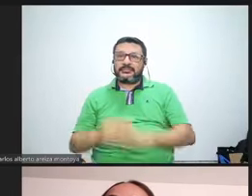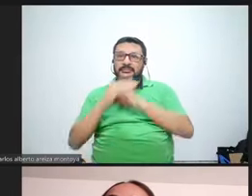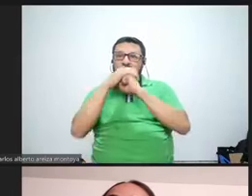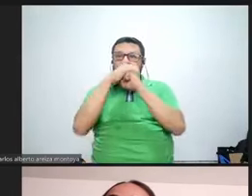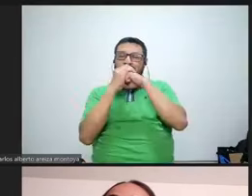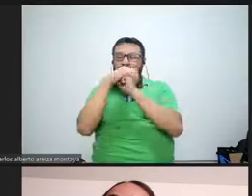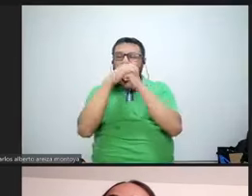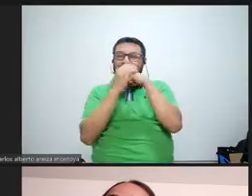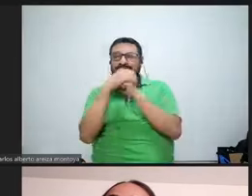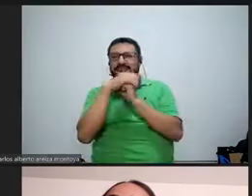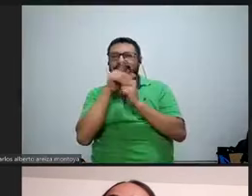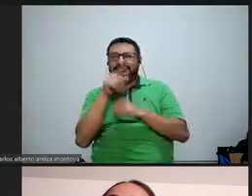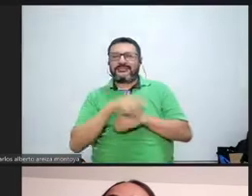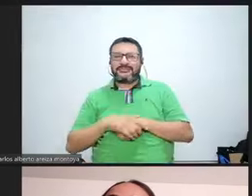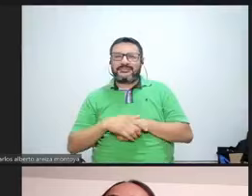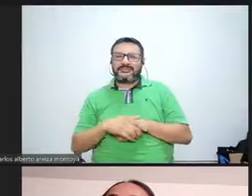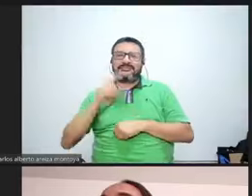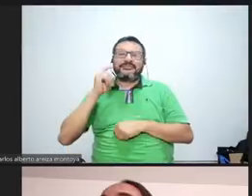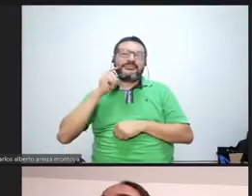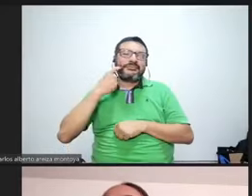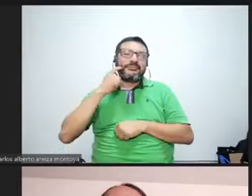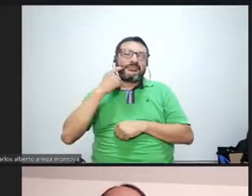de Caroline.